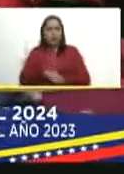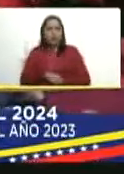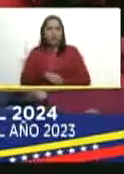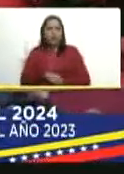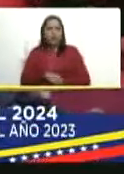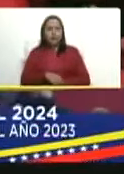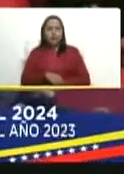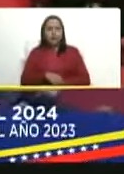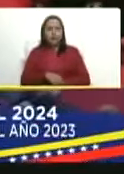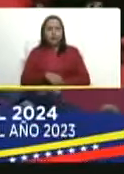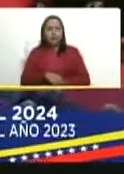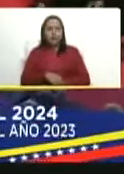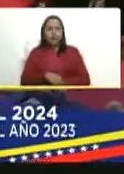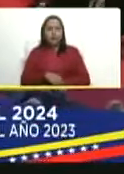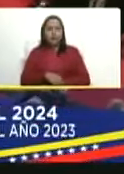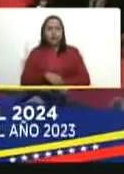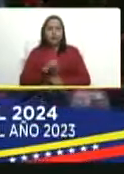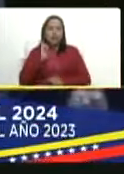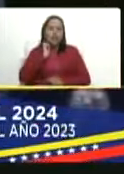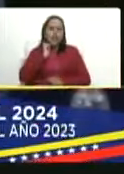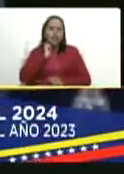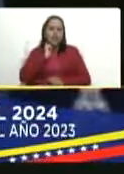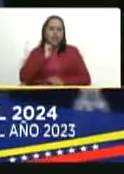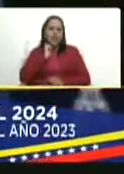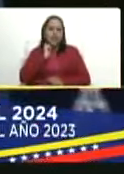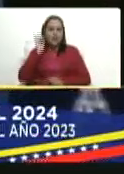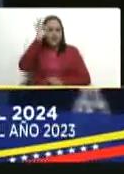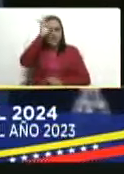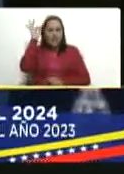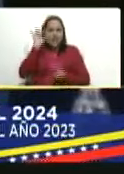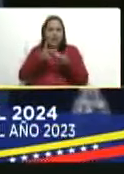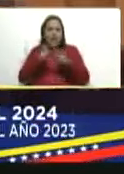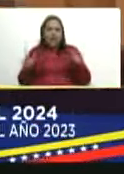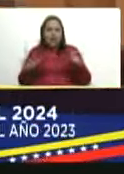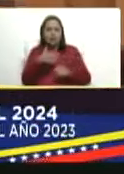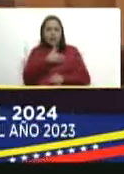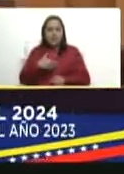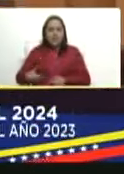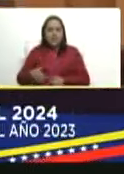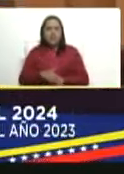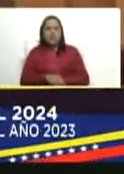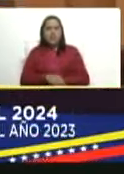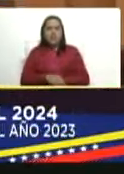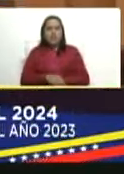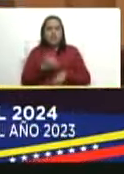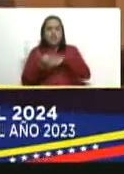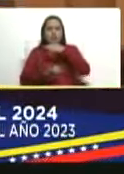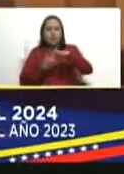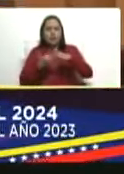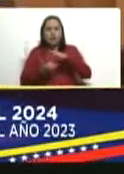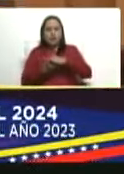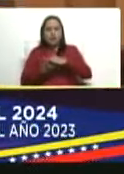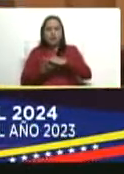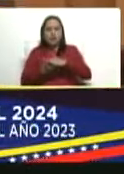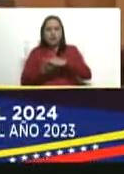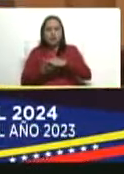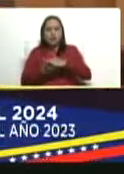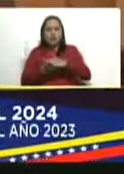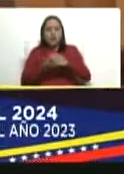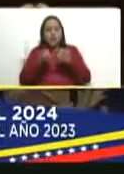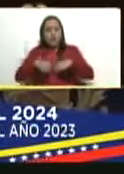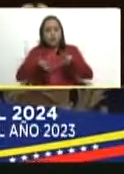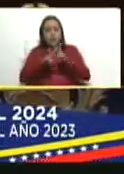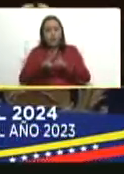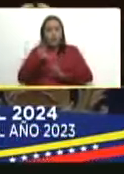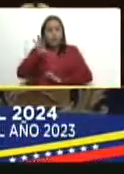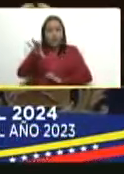Tarek William Sutt, fiscal general, presidente del Poder Ciudadano, el Poder Moral de la